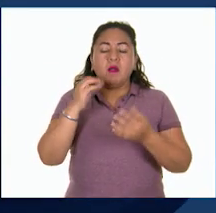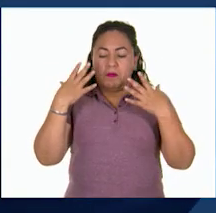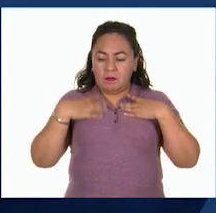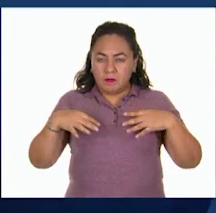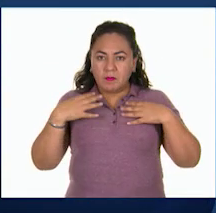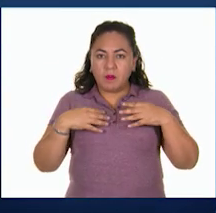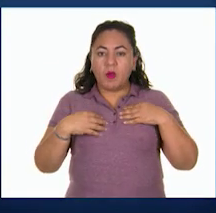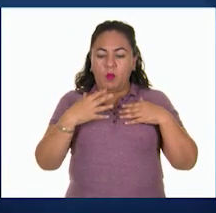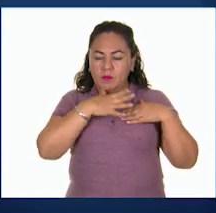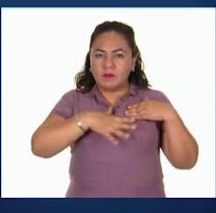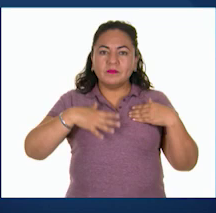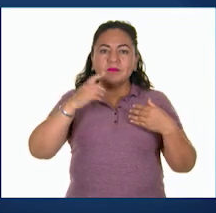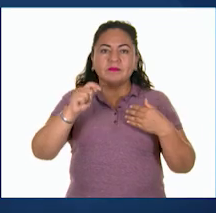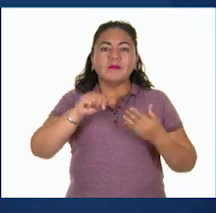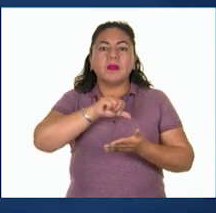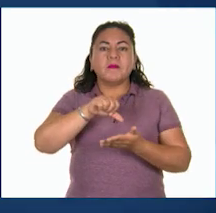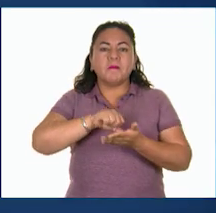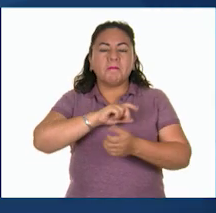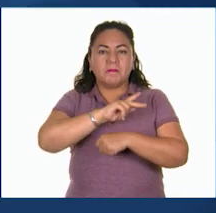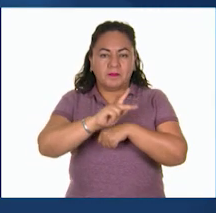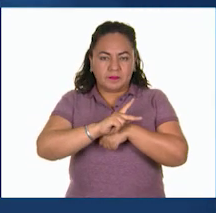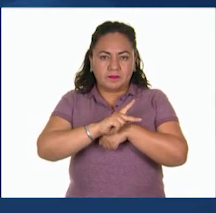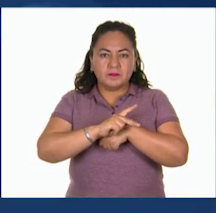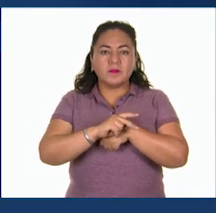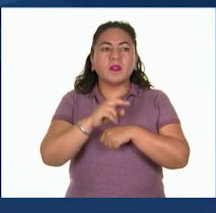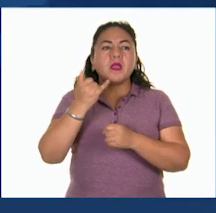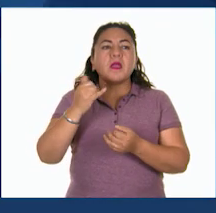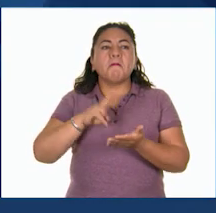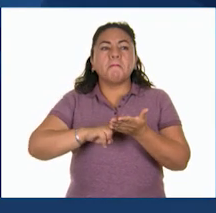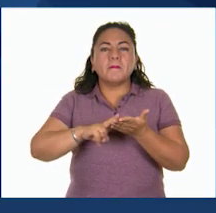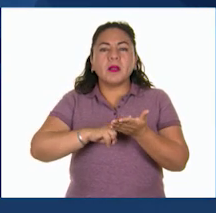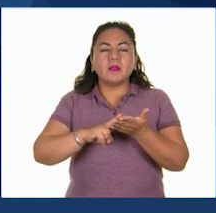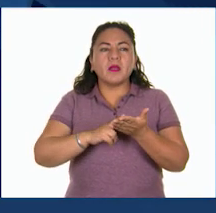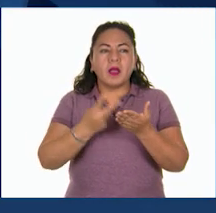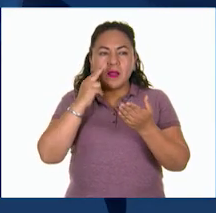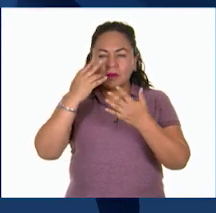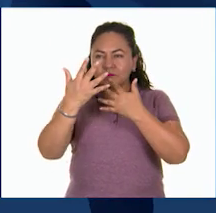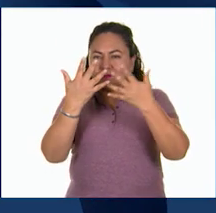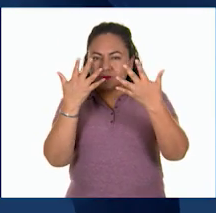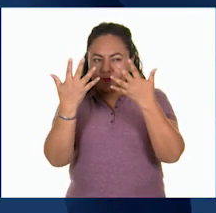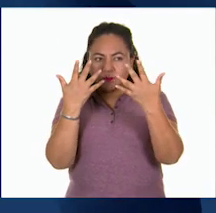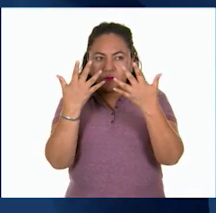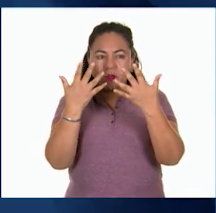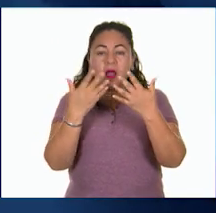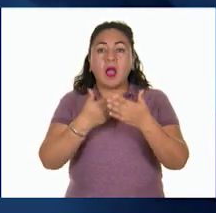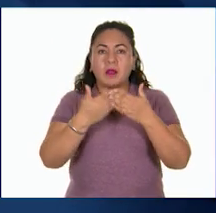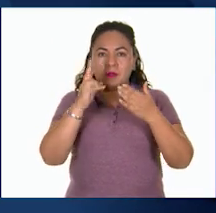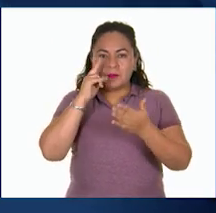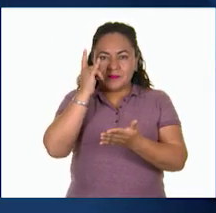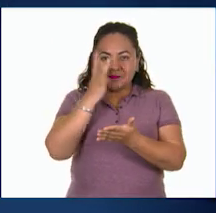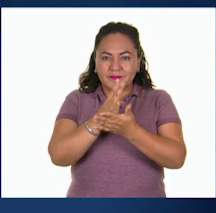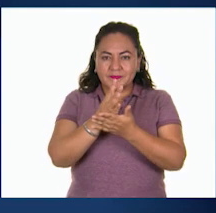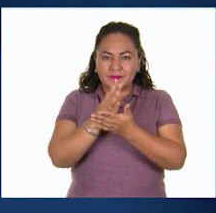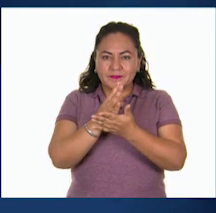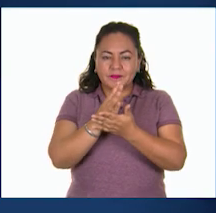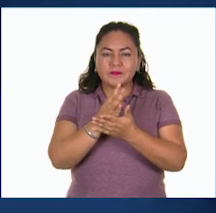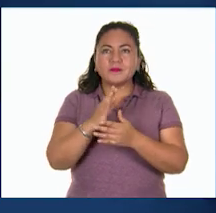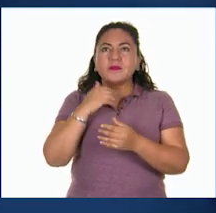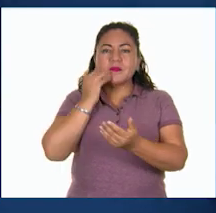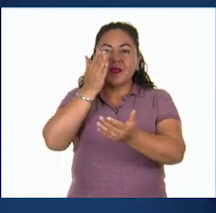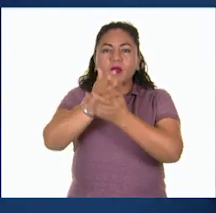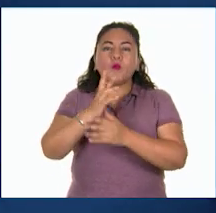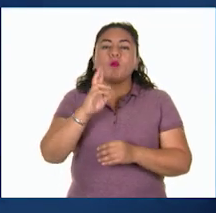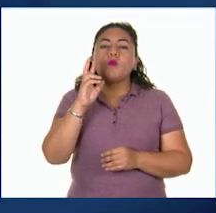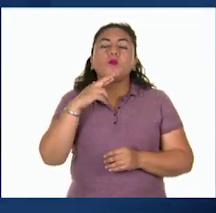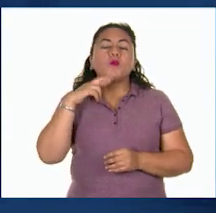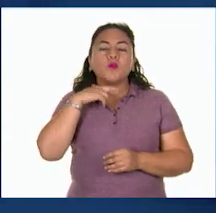país central. Y el grito general absolutamente verde que brota del conjunto. Hágase la sencilla experiencia de ir a Roma y apoyar